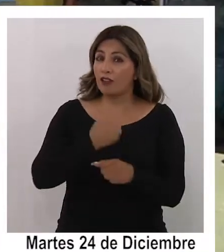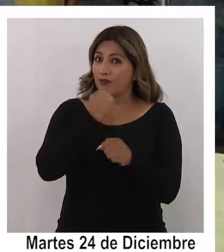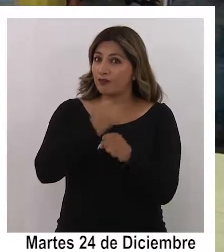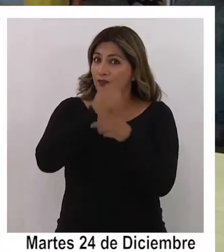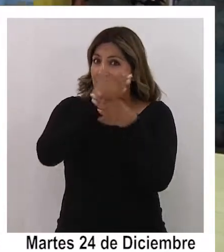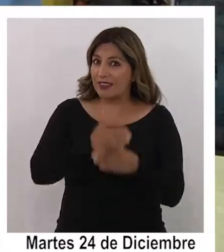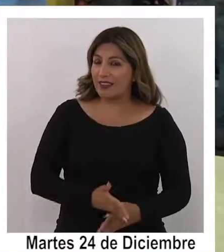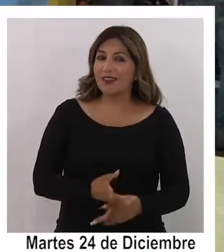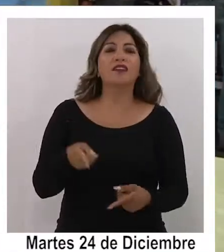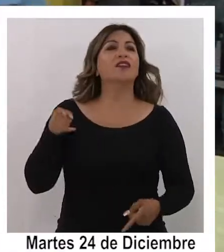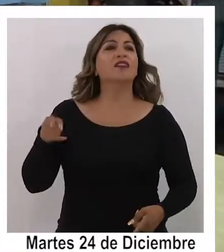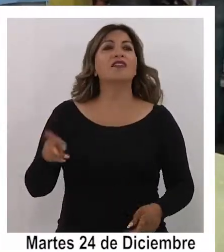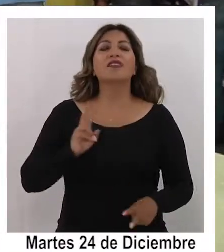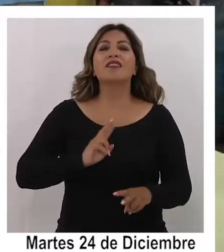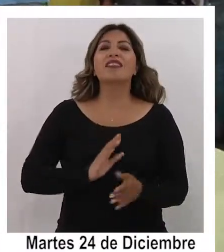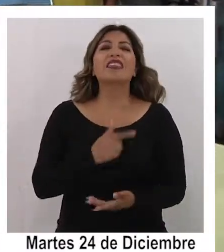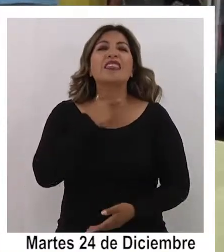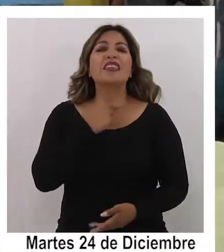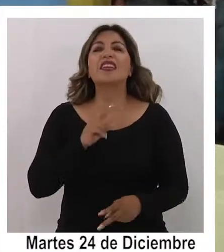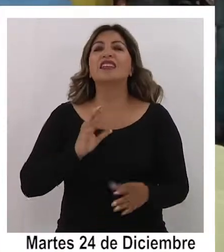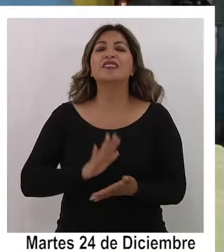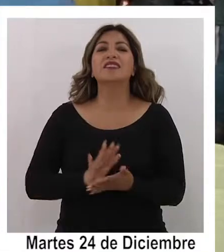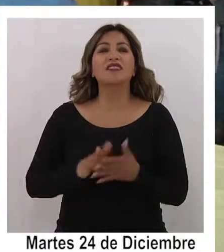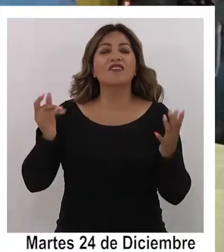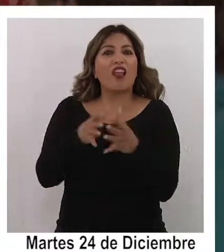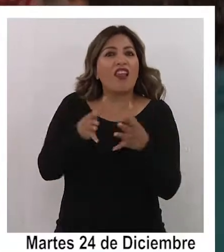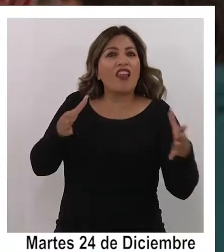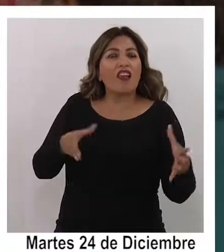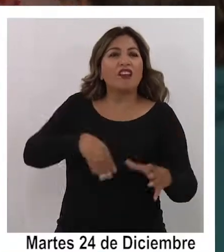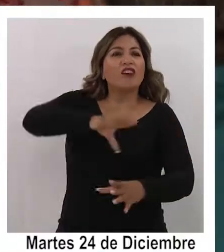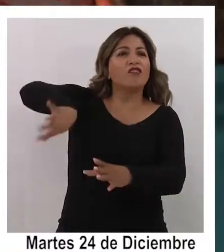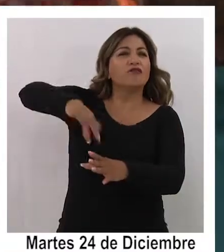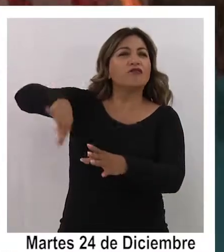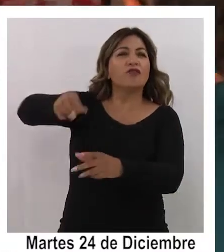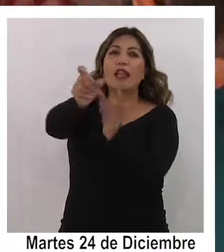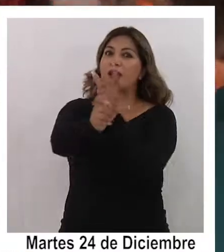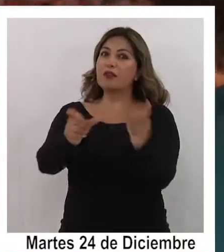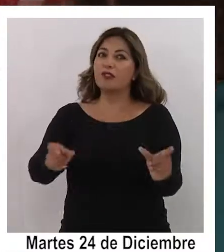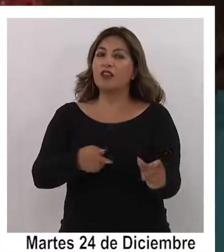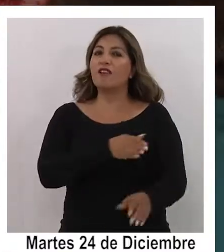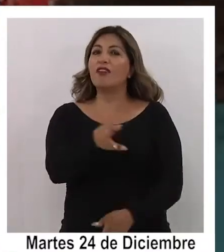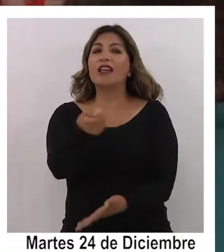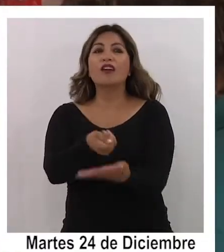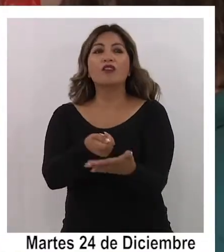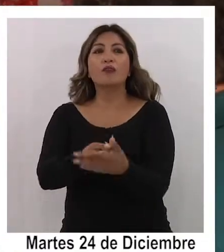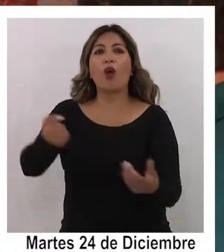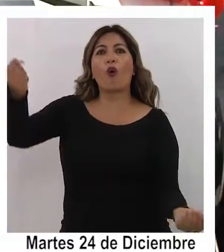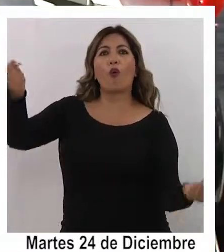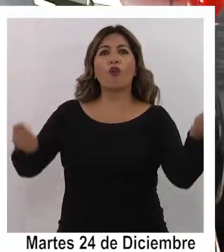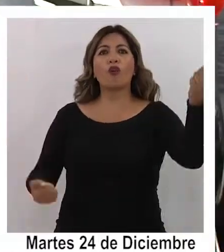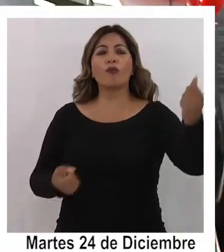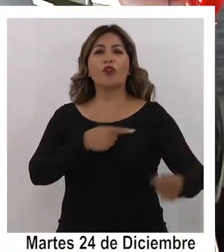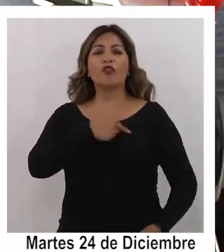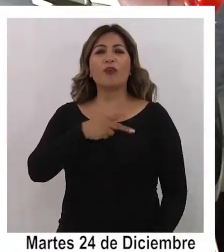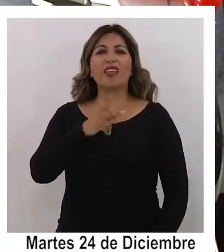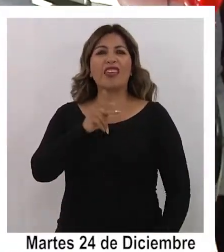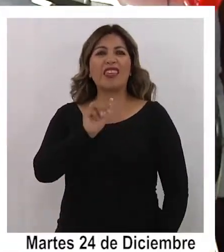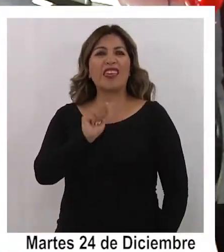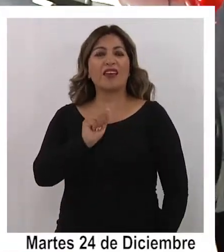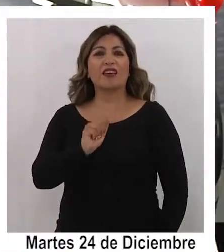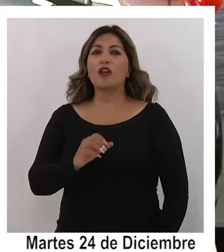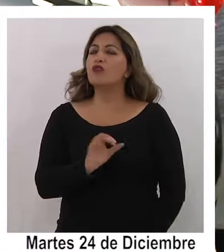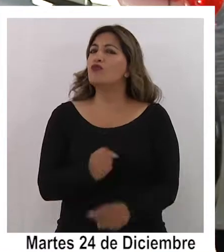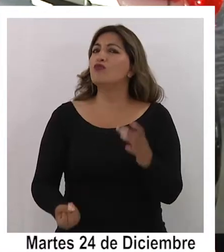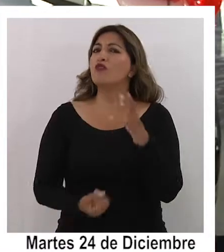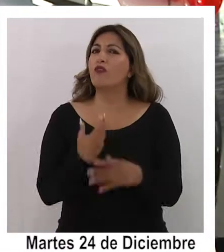años trabajando. Quisieron celebrarlo a lo grande y sortearon entre sus clientes este camión Kia